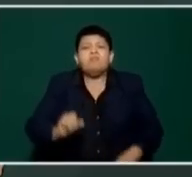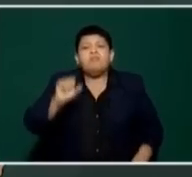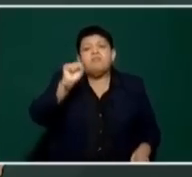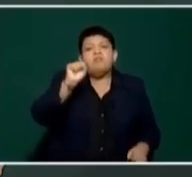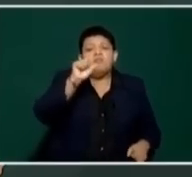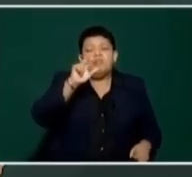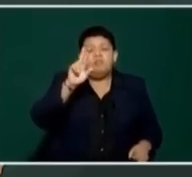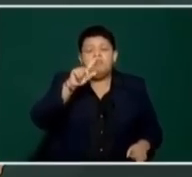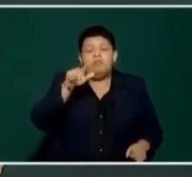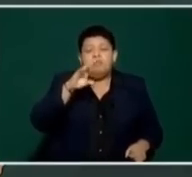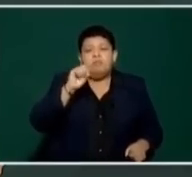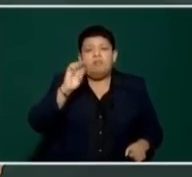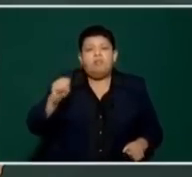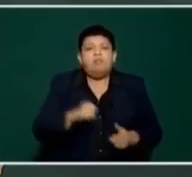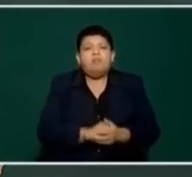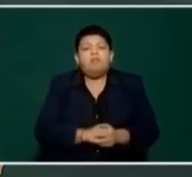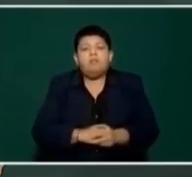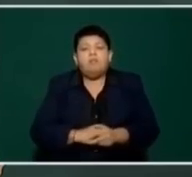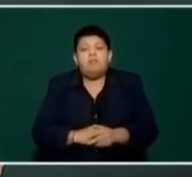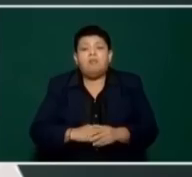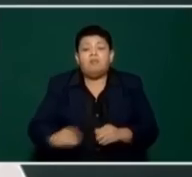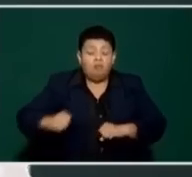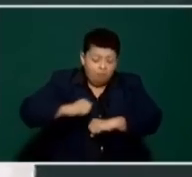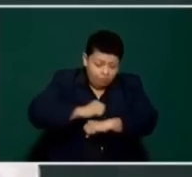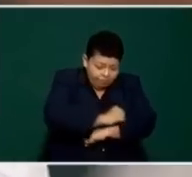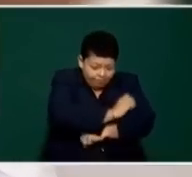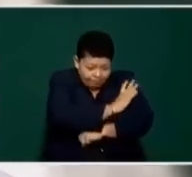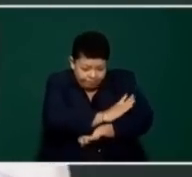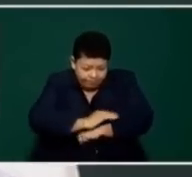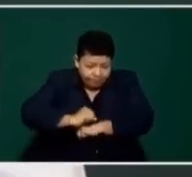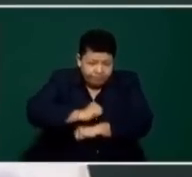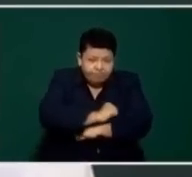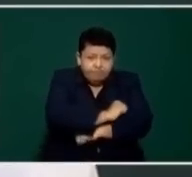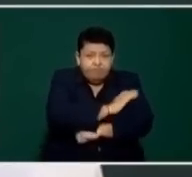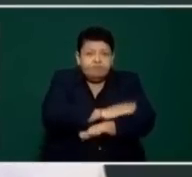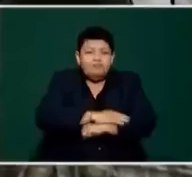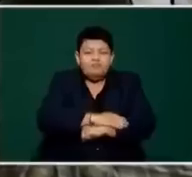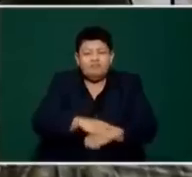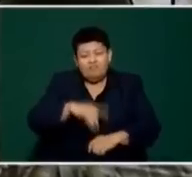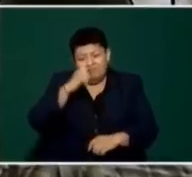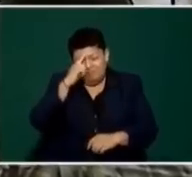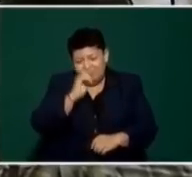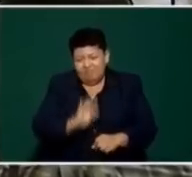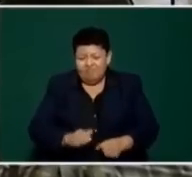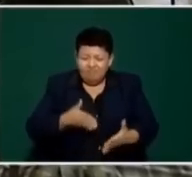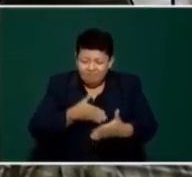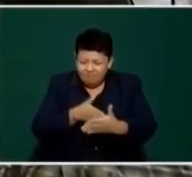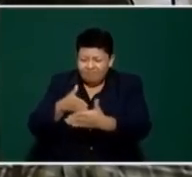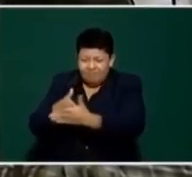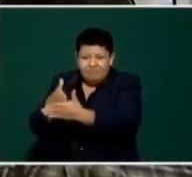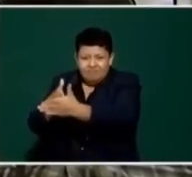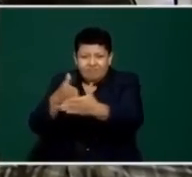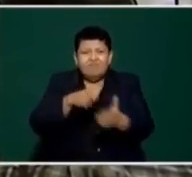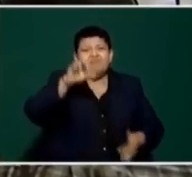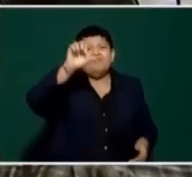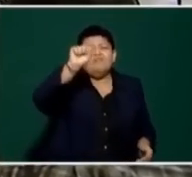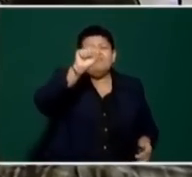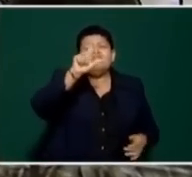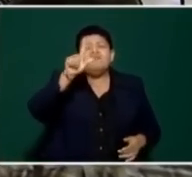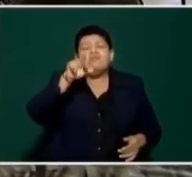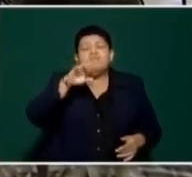ya directas sobre la playa para evitar en lo más posible que el sargazo llegue a